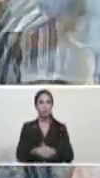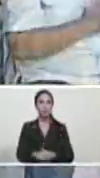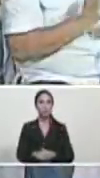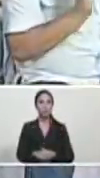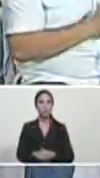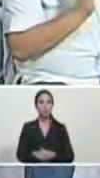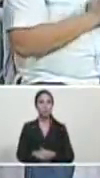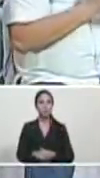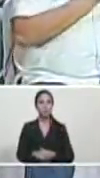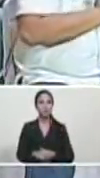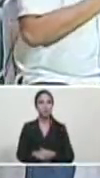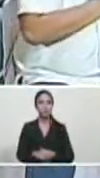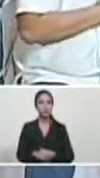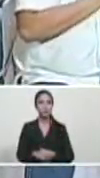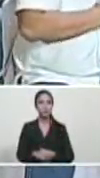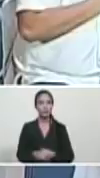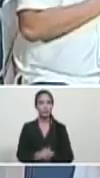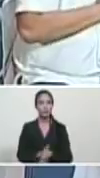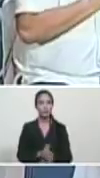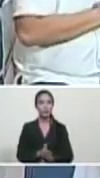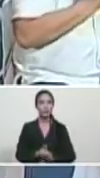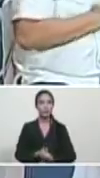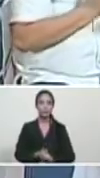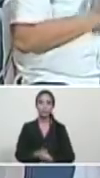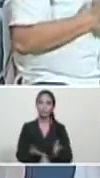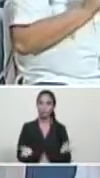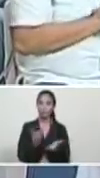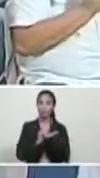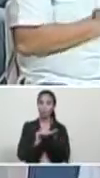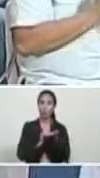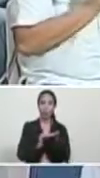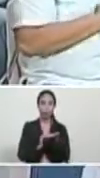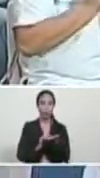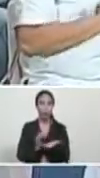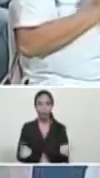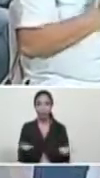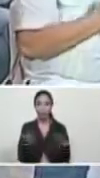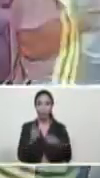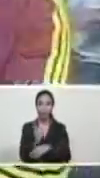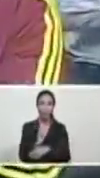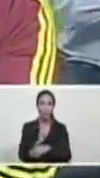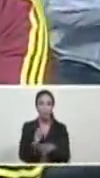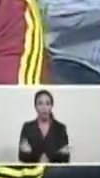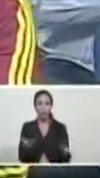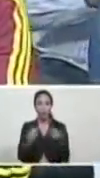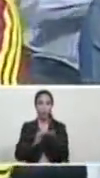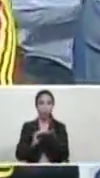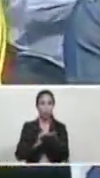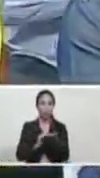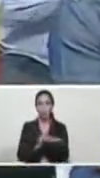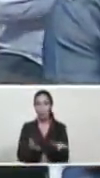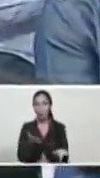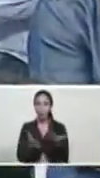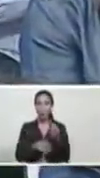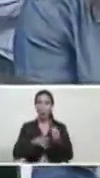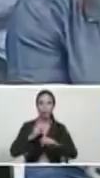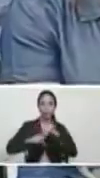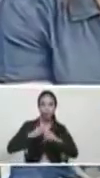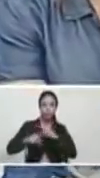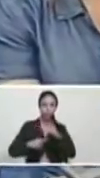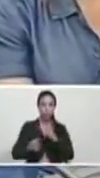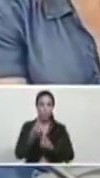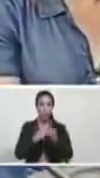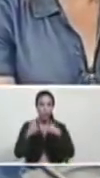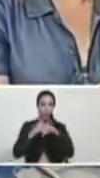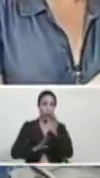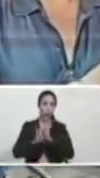nacional. Y hay que seguir resolviendo todos los temas de la materia prima para elevar